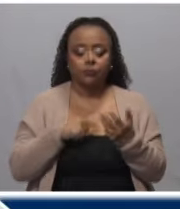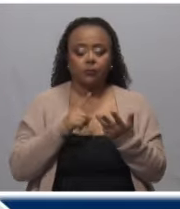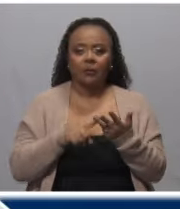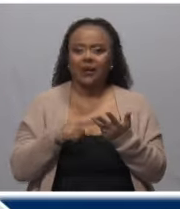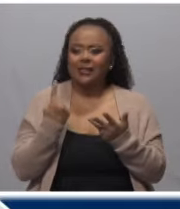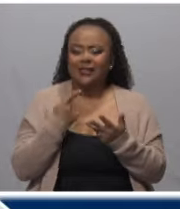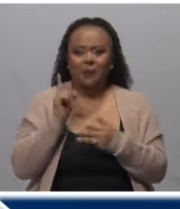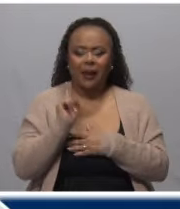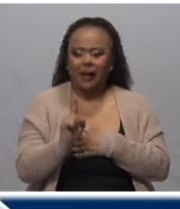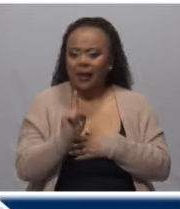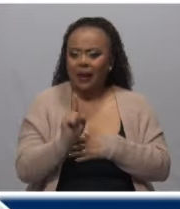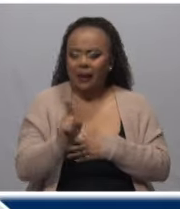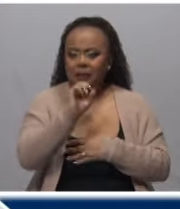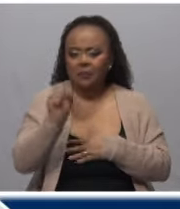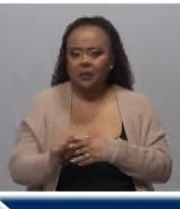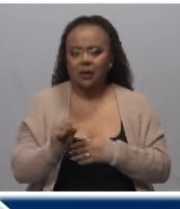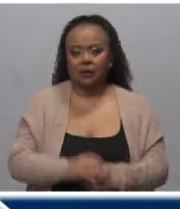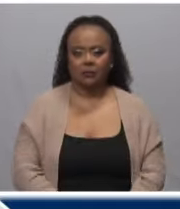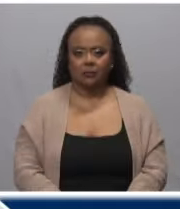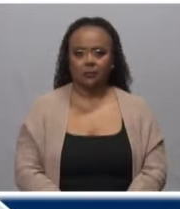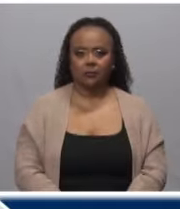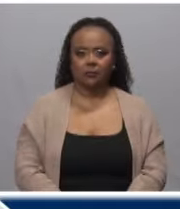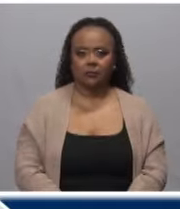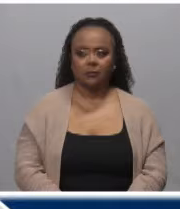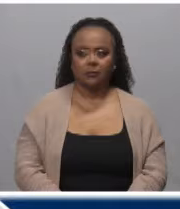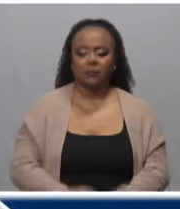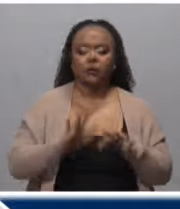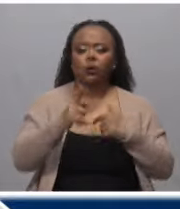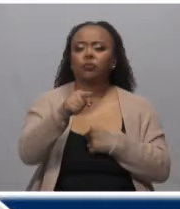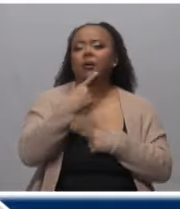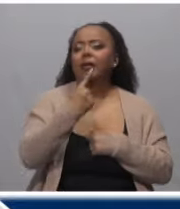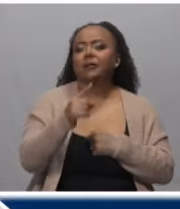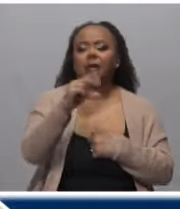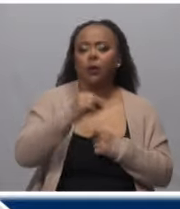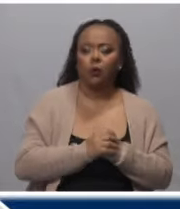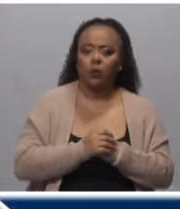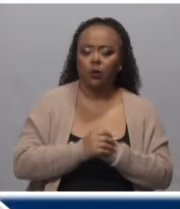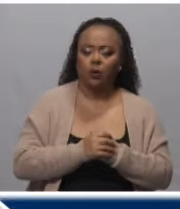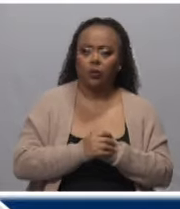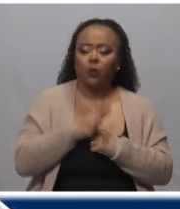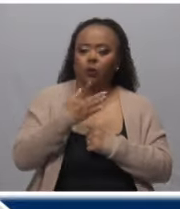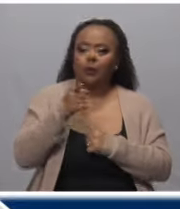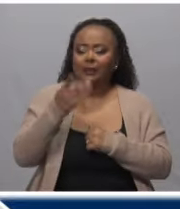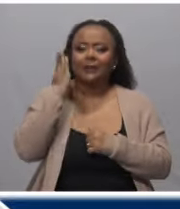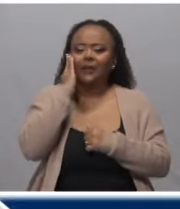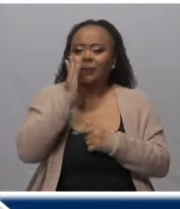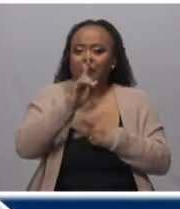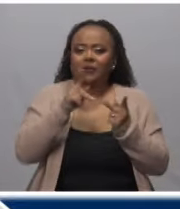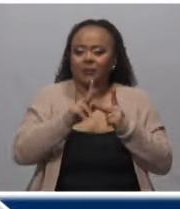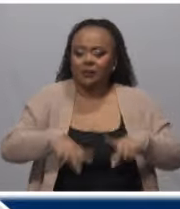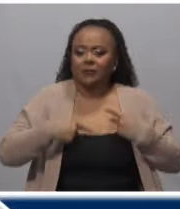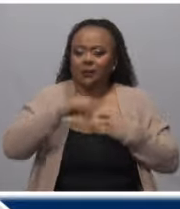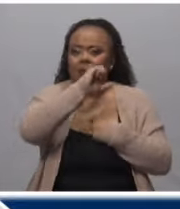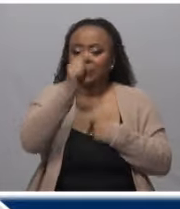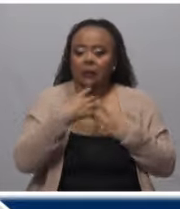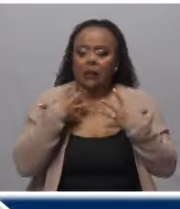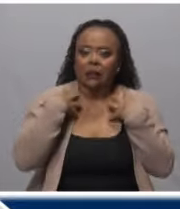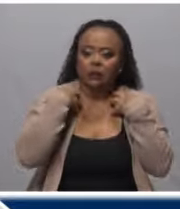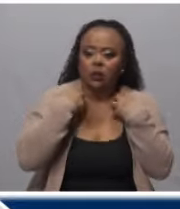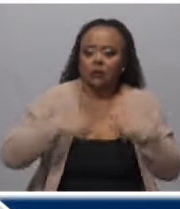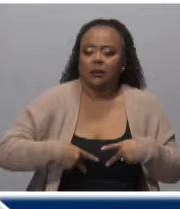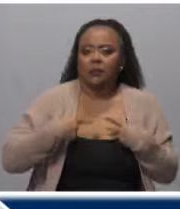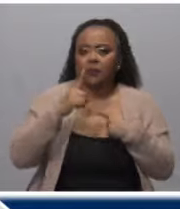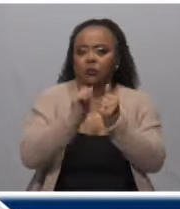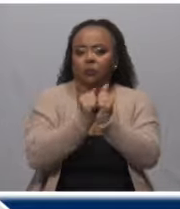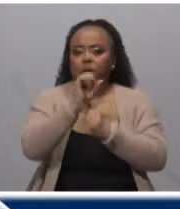siempre ha estado ahí Vladimir y Y cómo le vas a decir o sea él sabe perfectamente lo que se vive en saprisa las tensiones que se viven